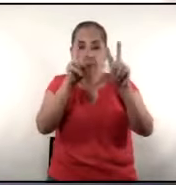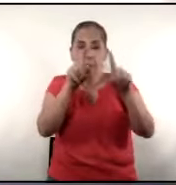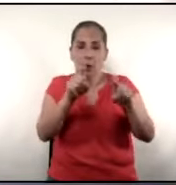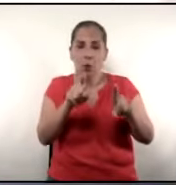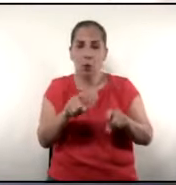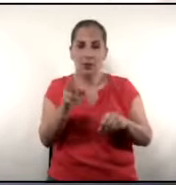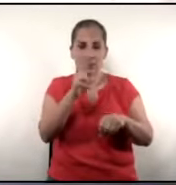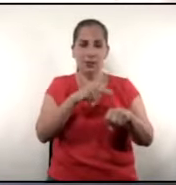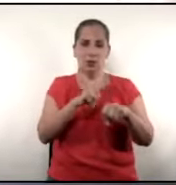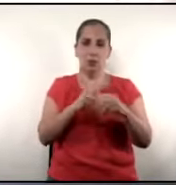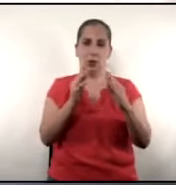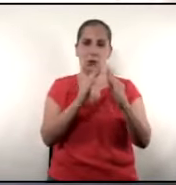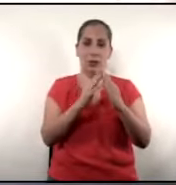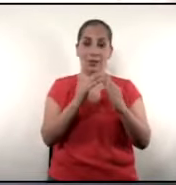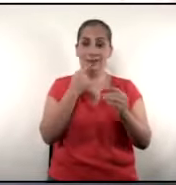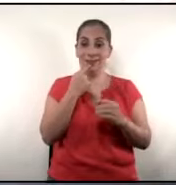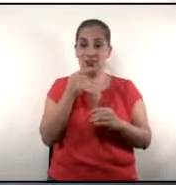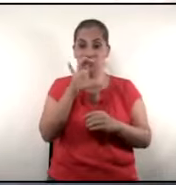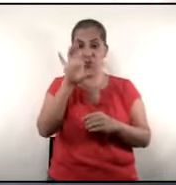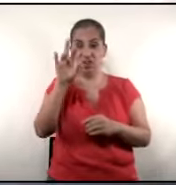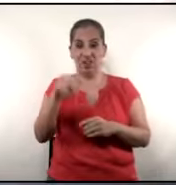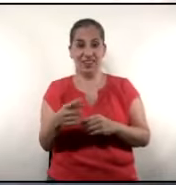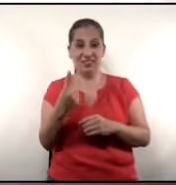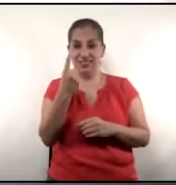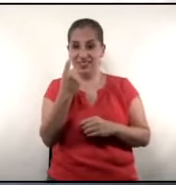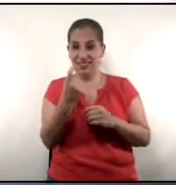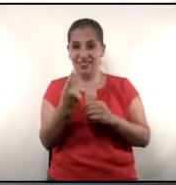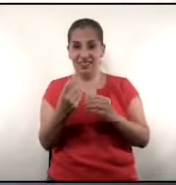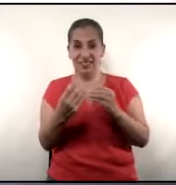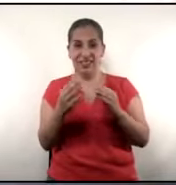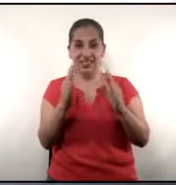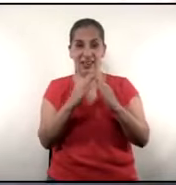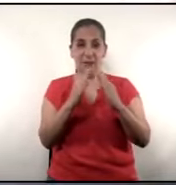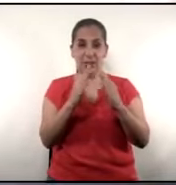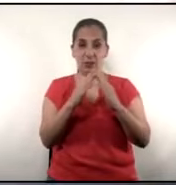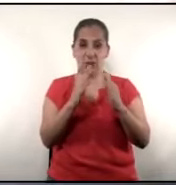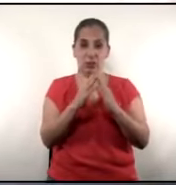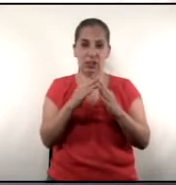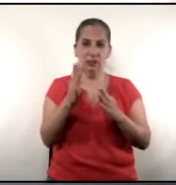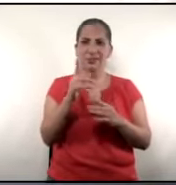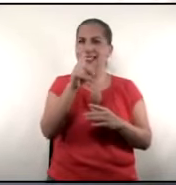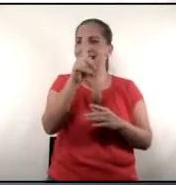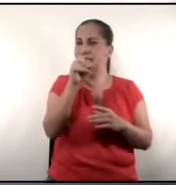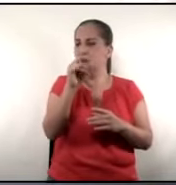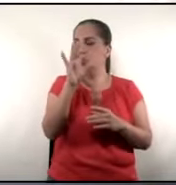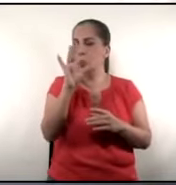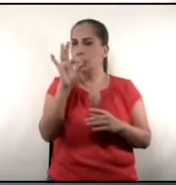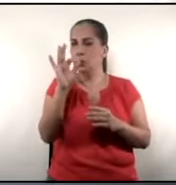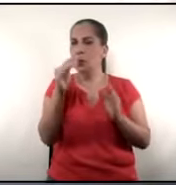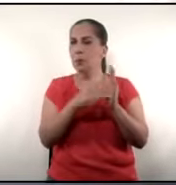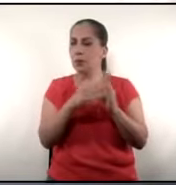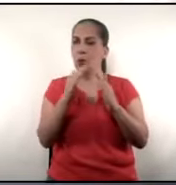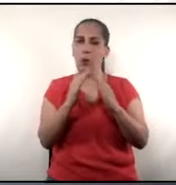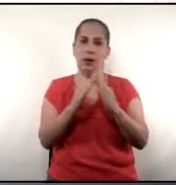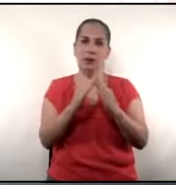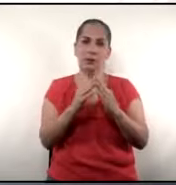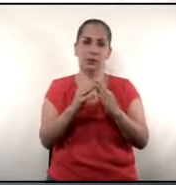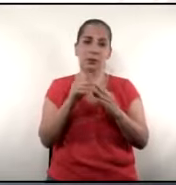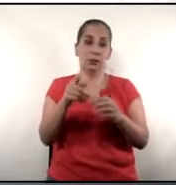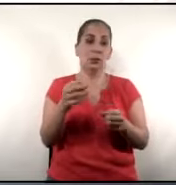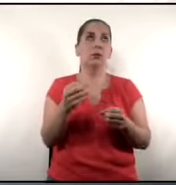Rica tiene un déficit habitacional total de un poco más de 199 mil hogares. Aquí hay